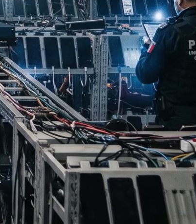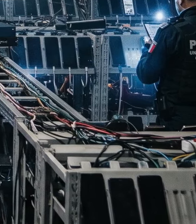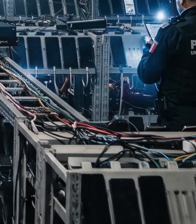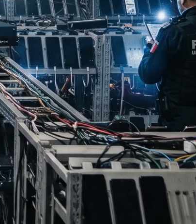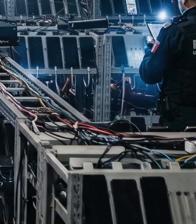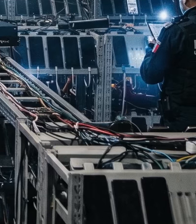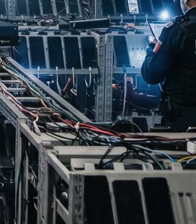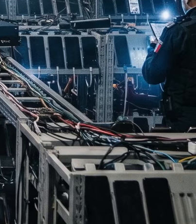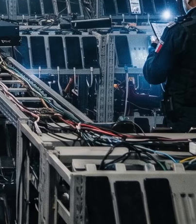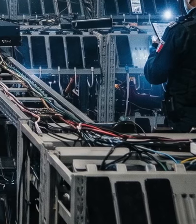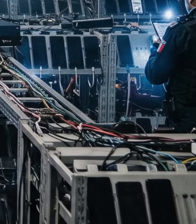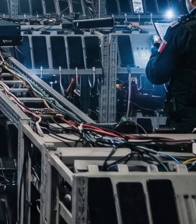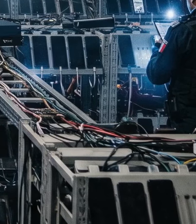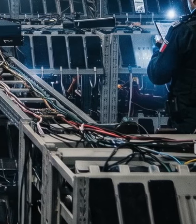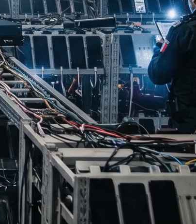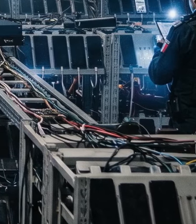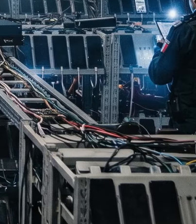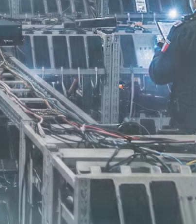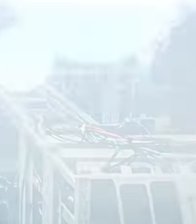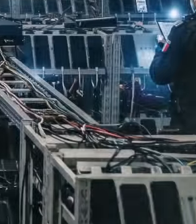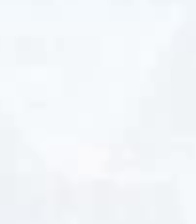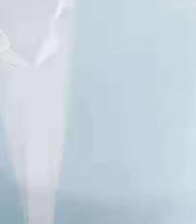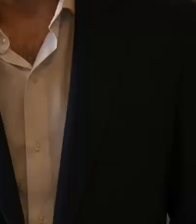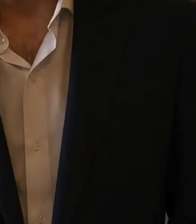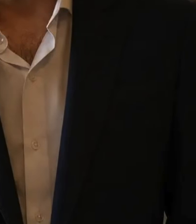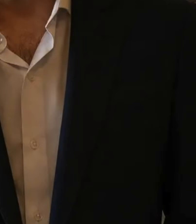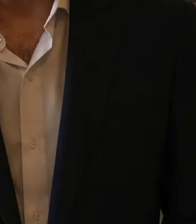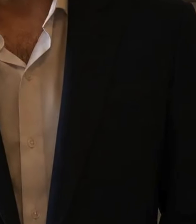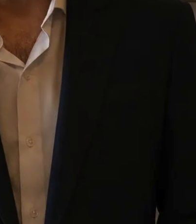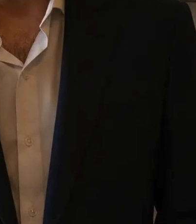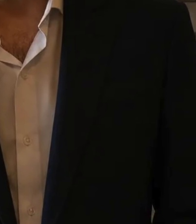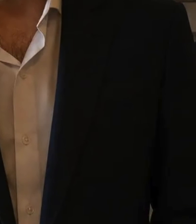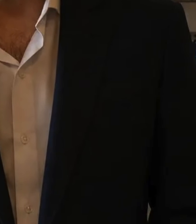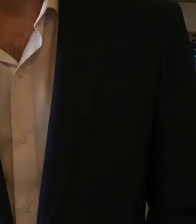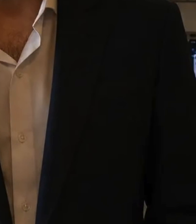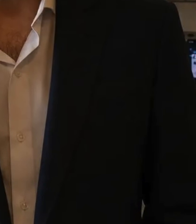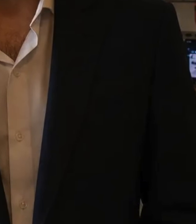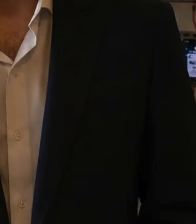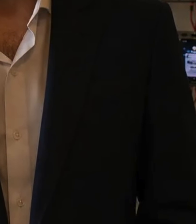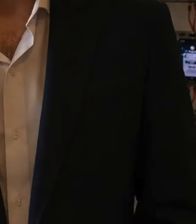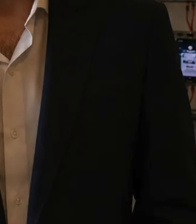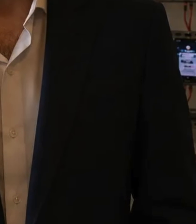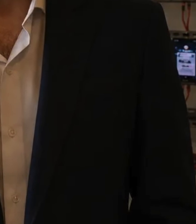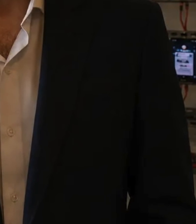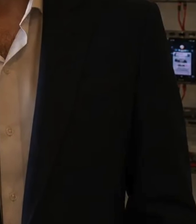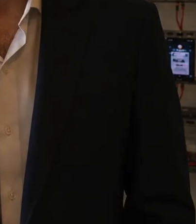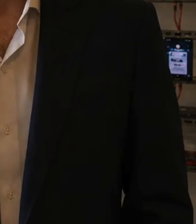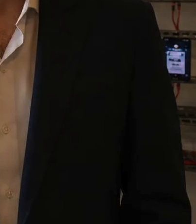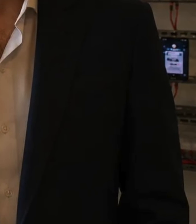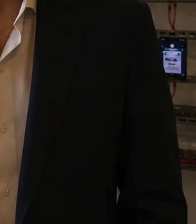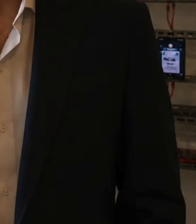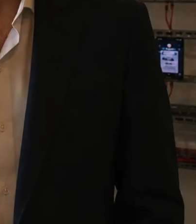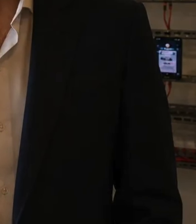el hallazgo de dinero en efectivo en propiedades vinculadas a Fernando Cerimedo. Este estratega digital